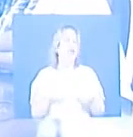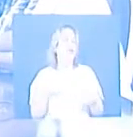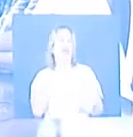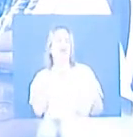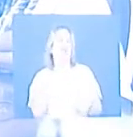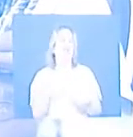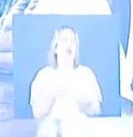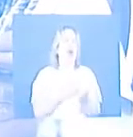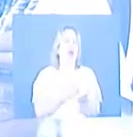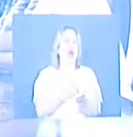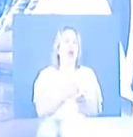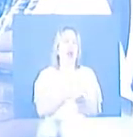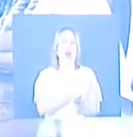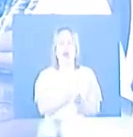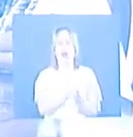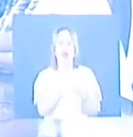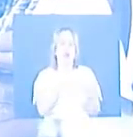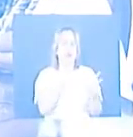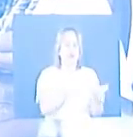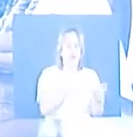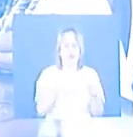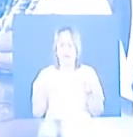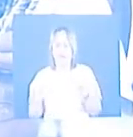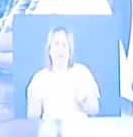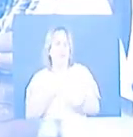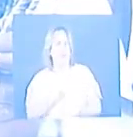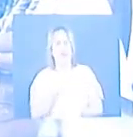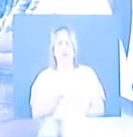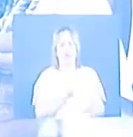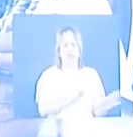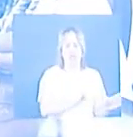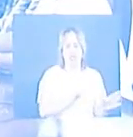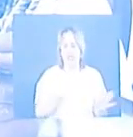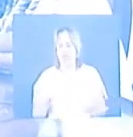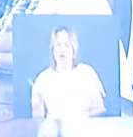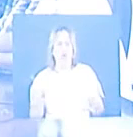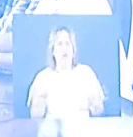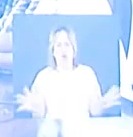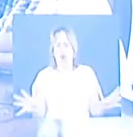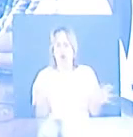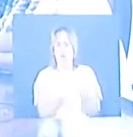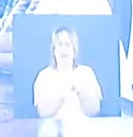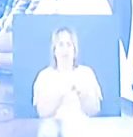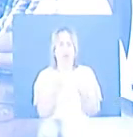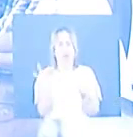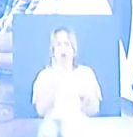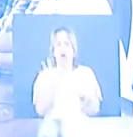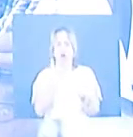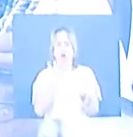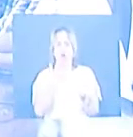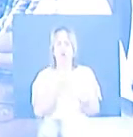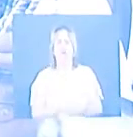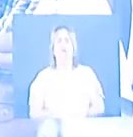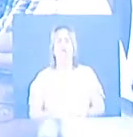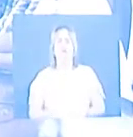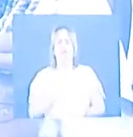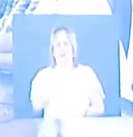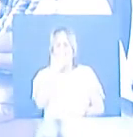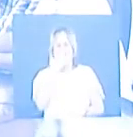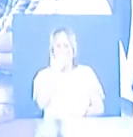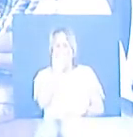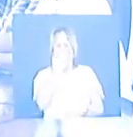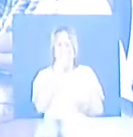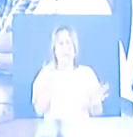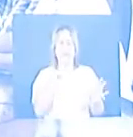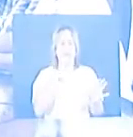Dígase, tema central, el tratamiento del mismo, la evaluación del